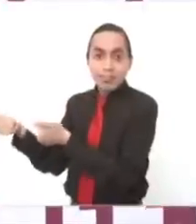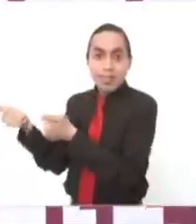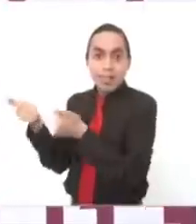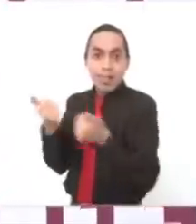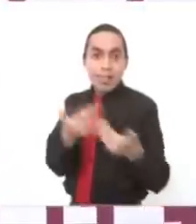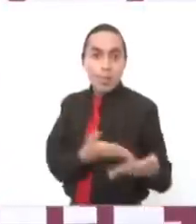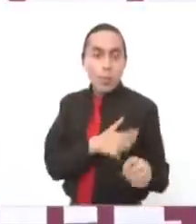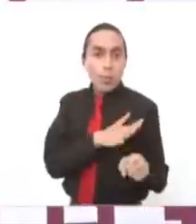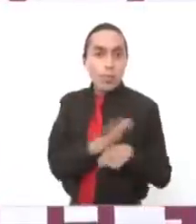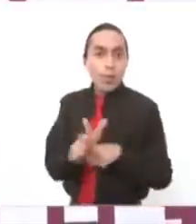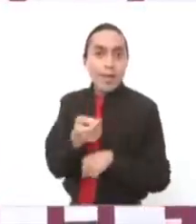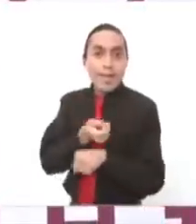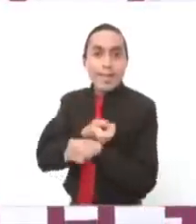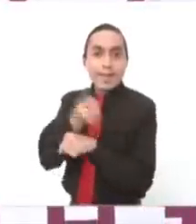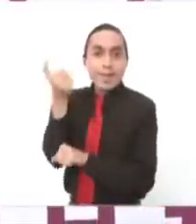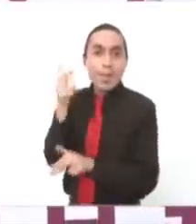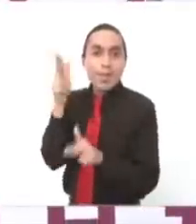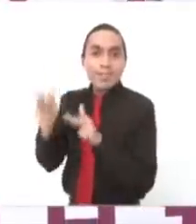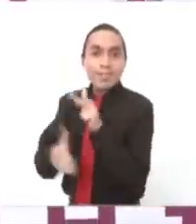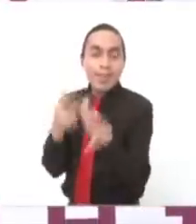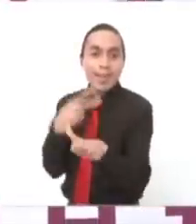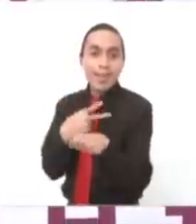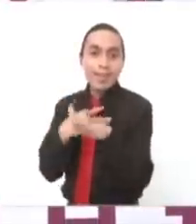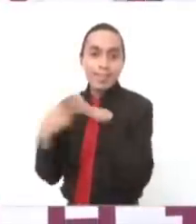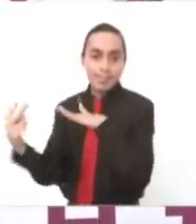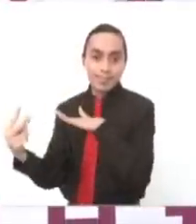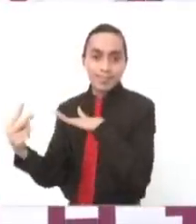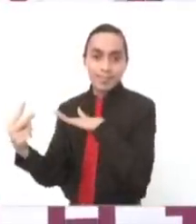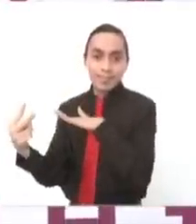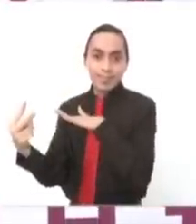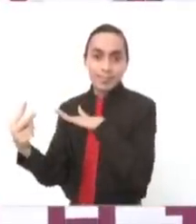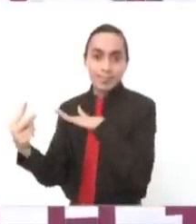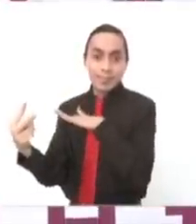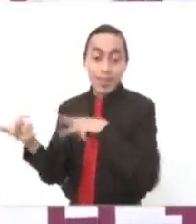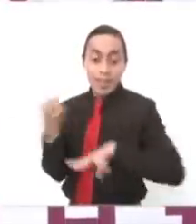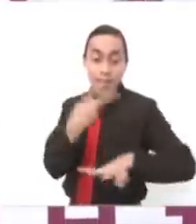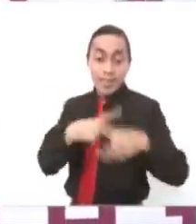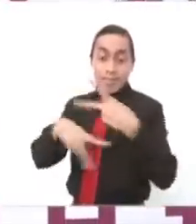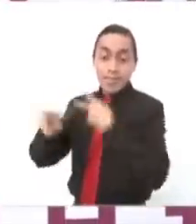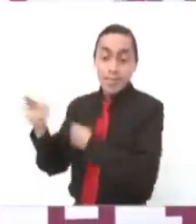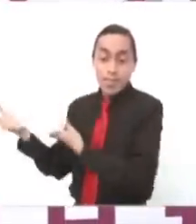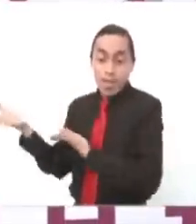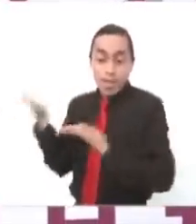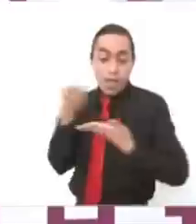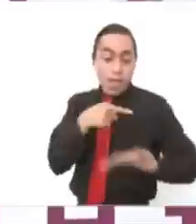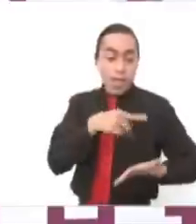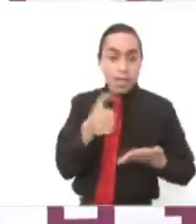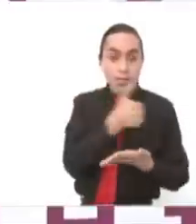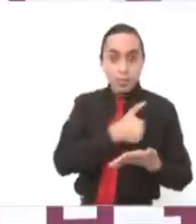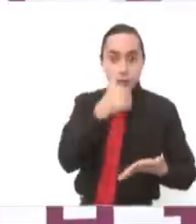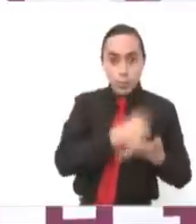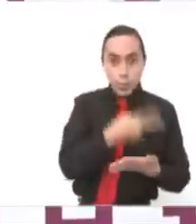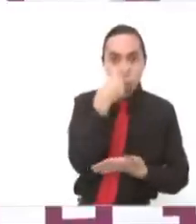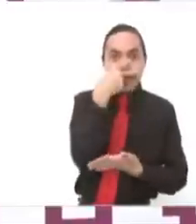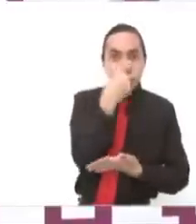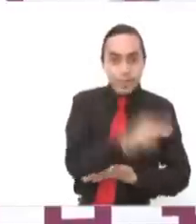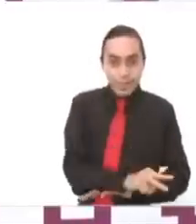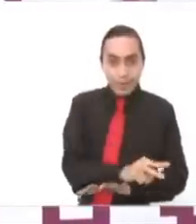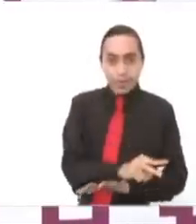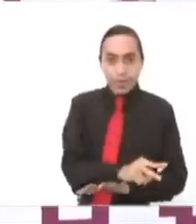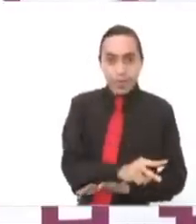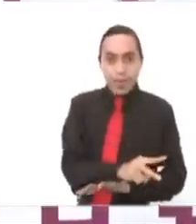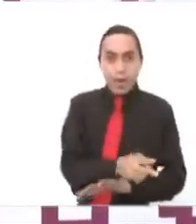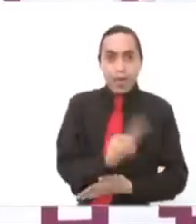el primer tren ligero que viene hacia la Ciudad de México, donde